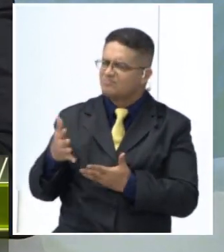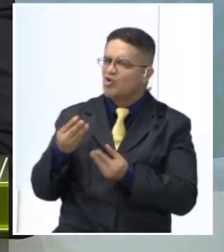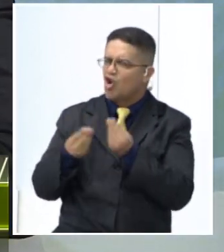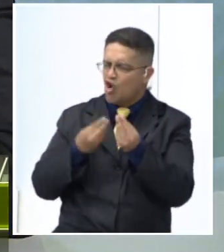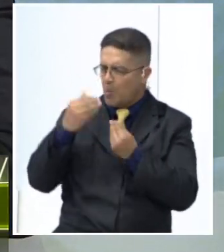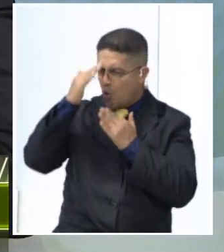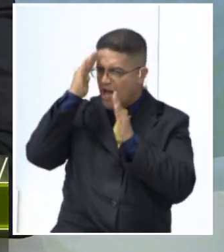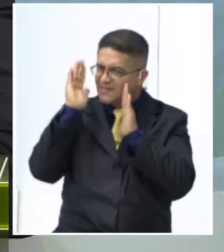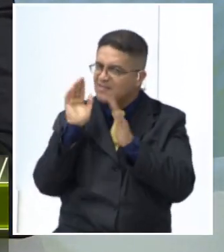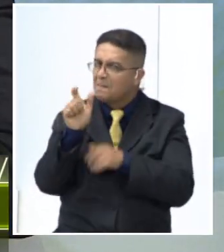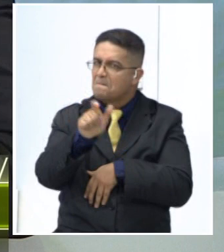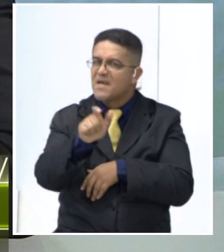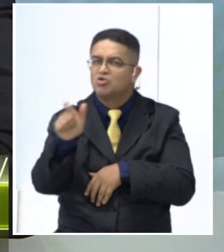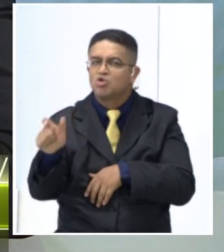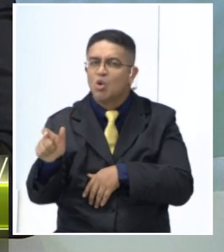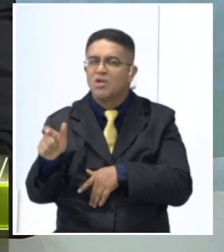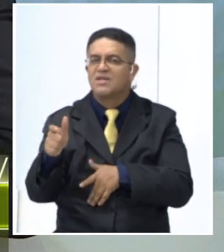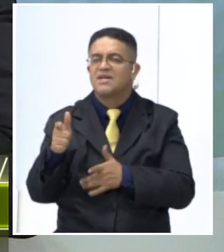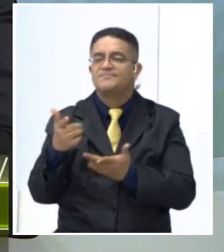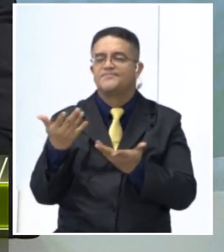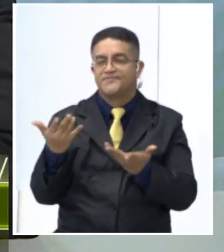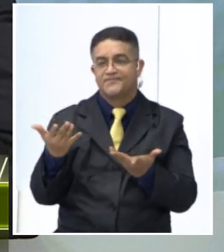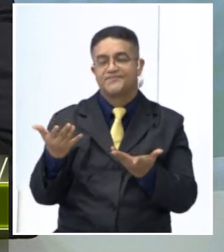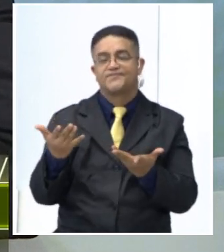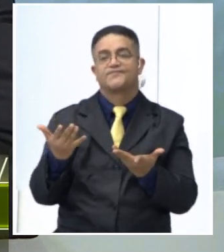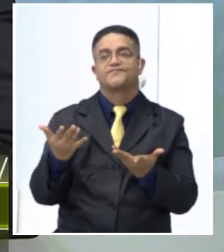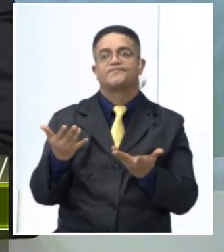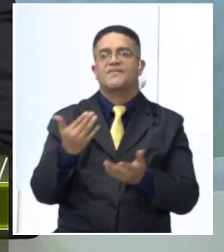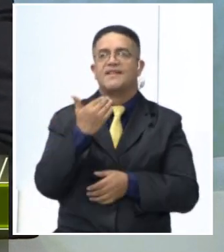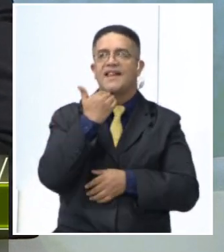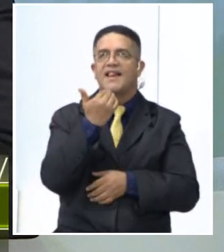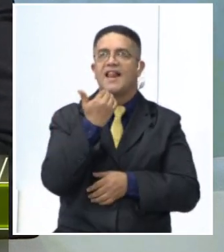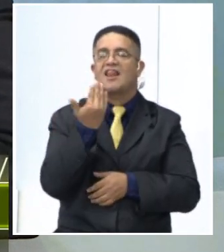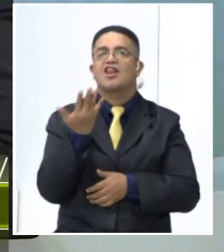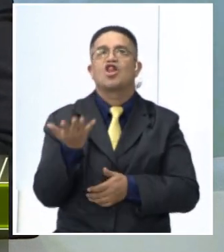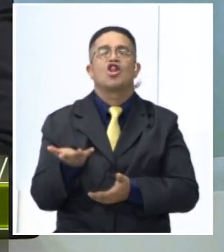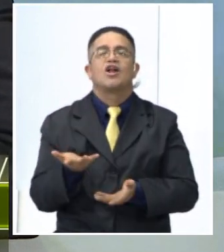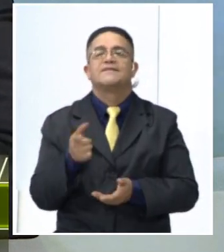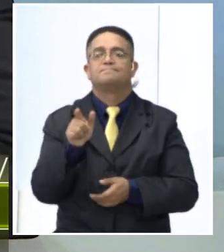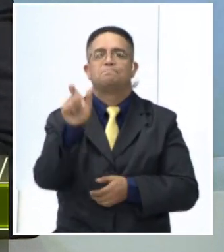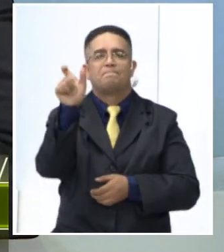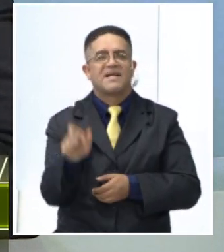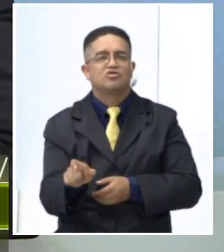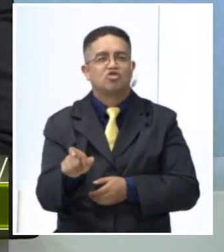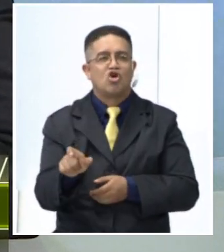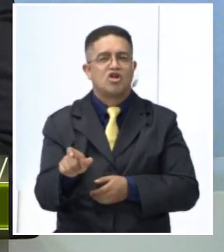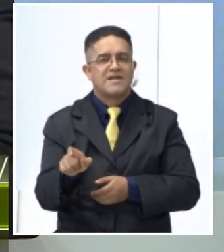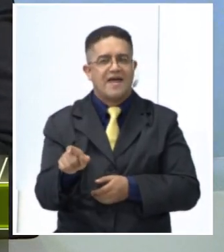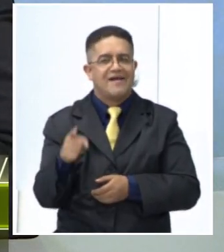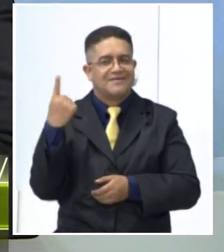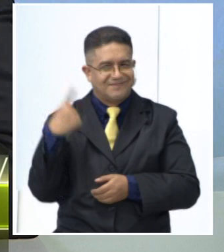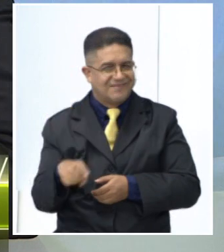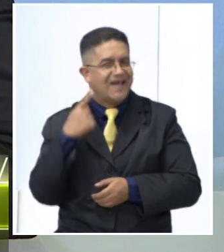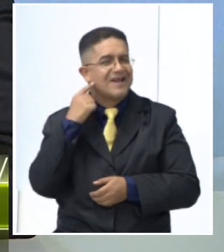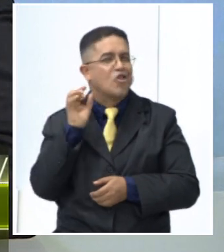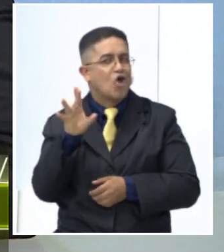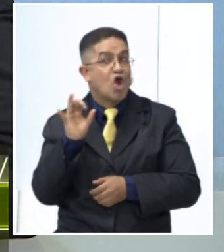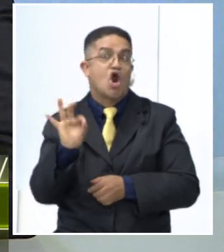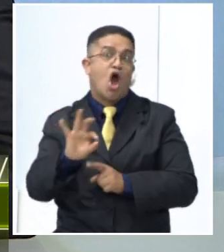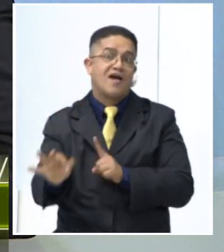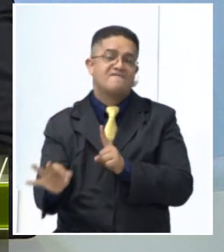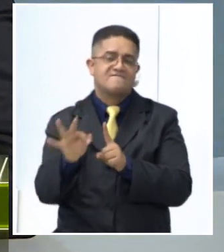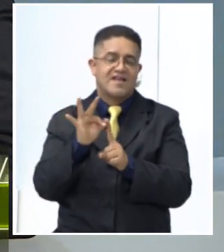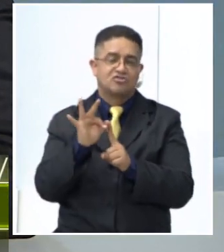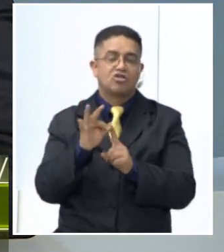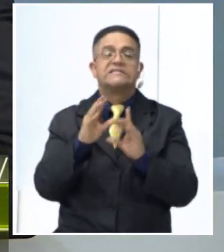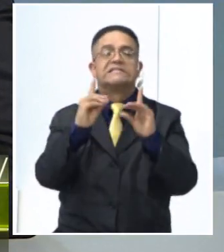este tipo de paciente? ¿Cuál es la sintomatología que pudiese dar pie a que esa persona afectada por este tipo de infección tome la decisión